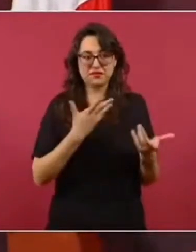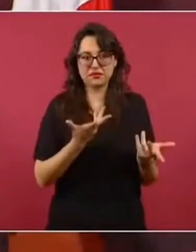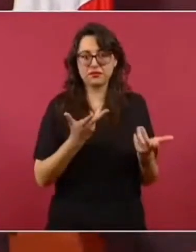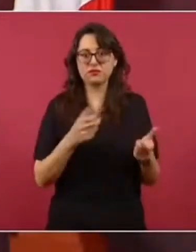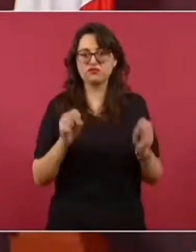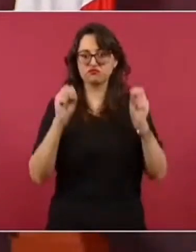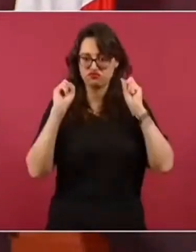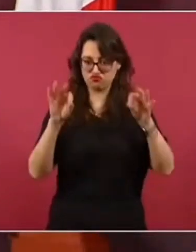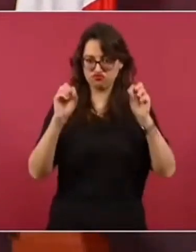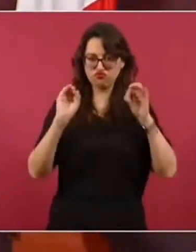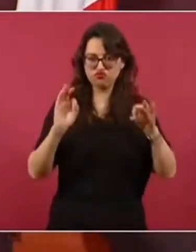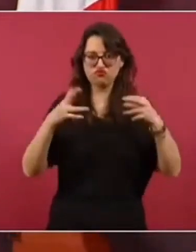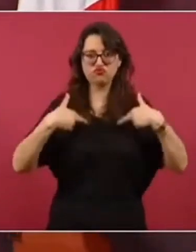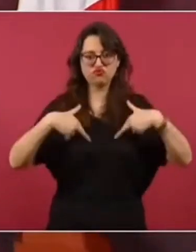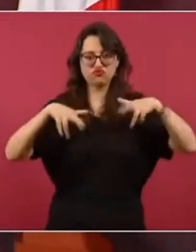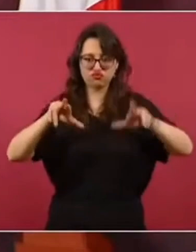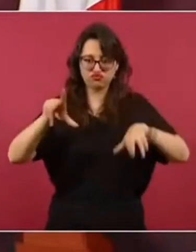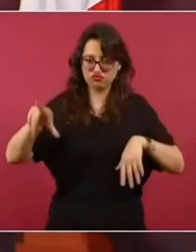que